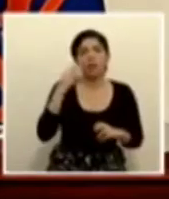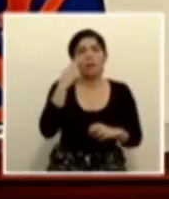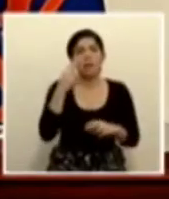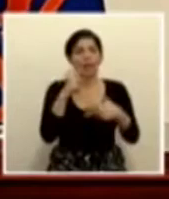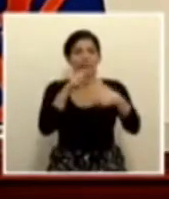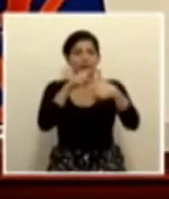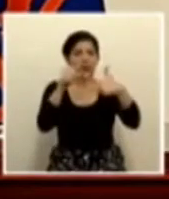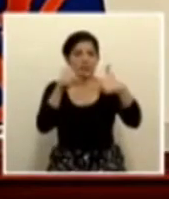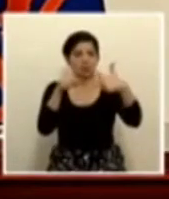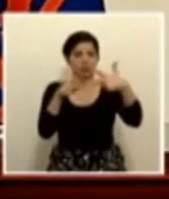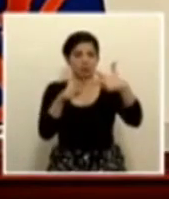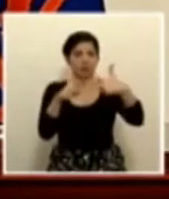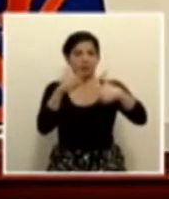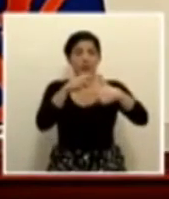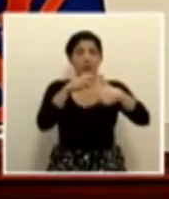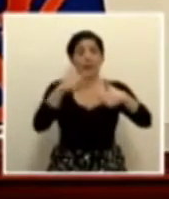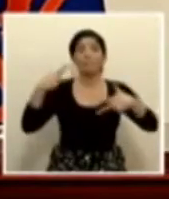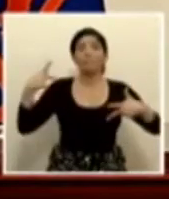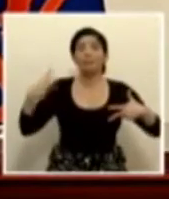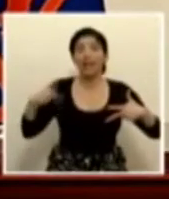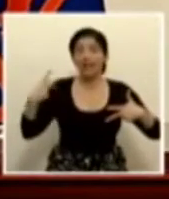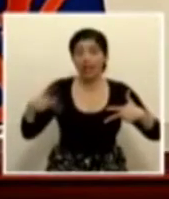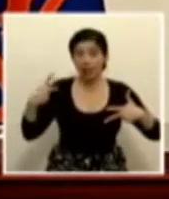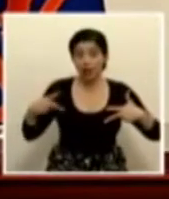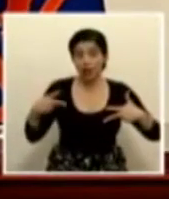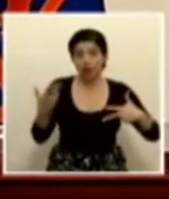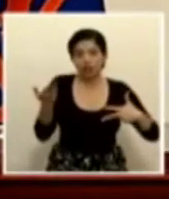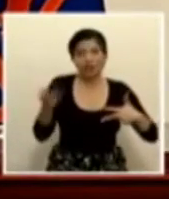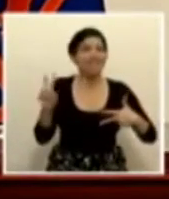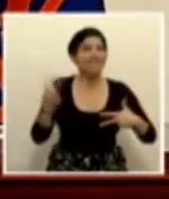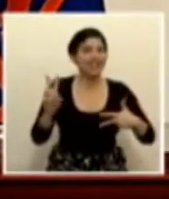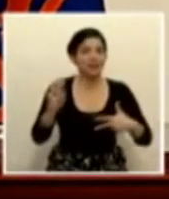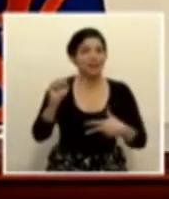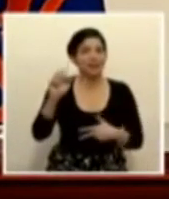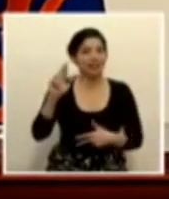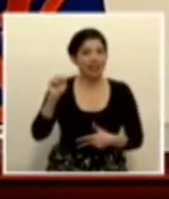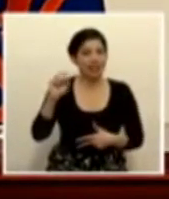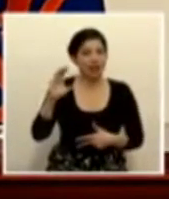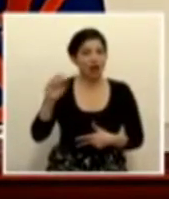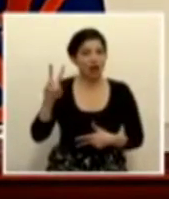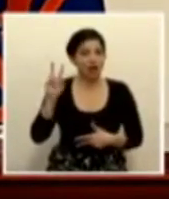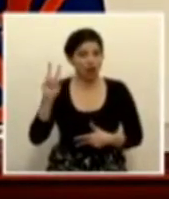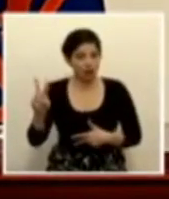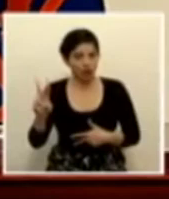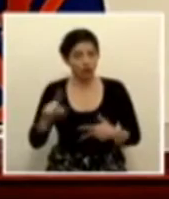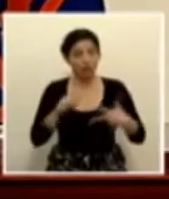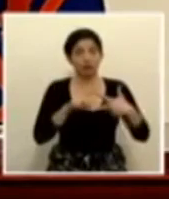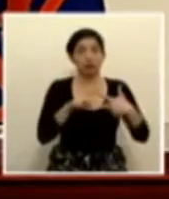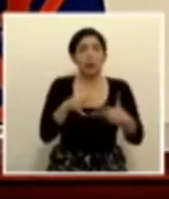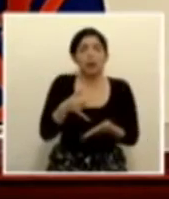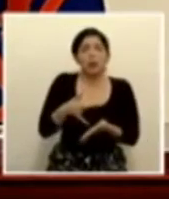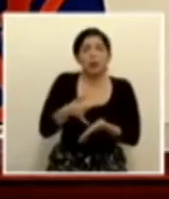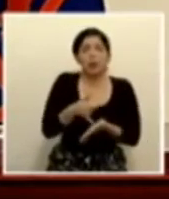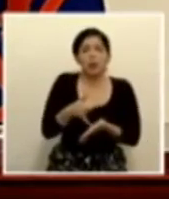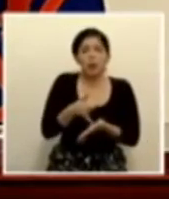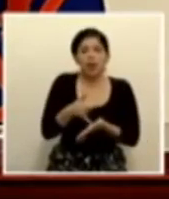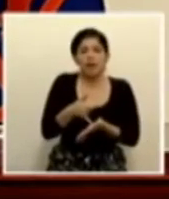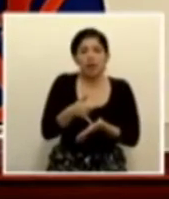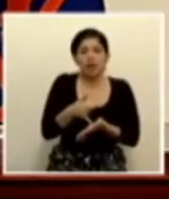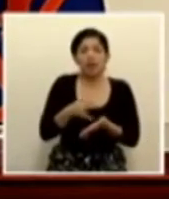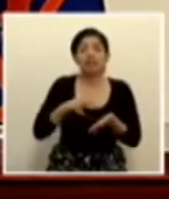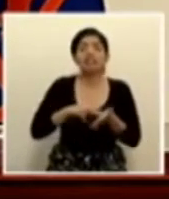el peligro que en este caso es el virus del sars cop 2 la vulnerabilidad que es la susceptibilidad